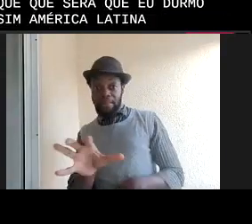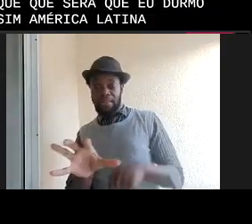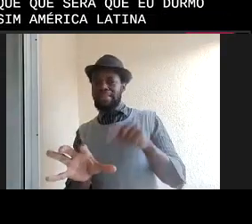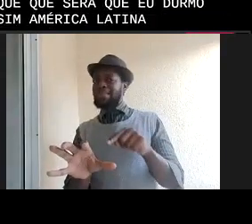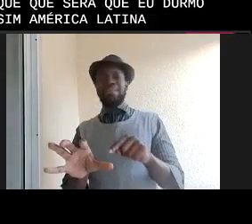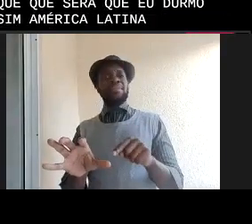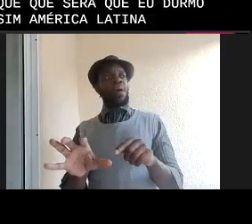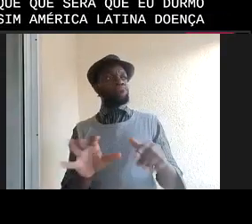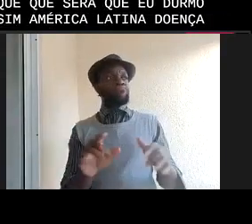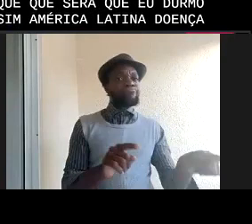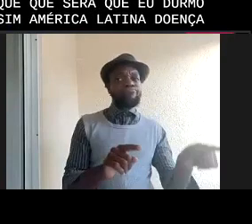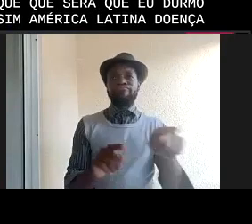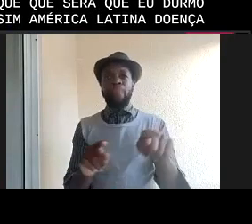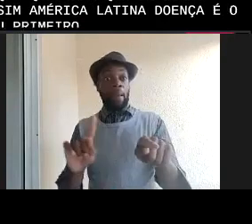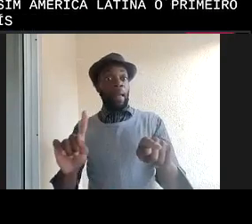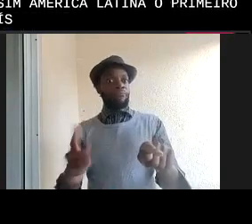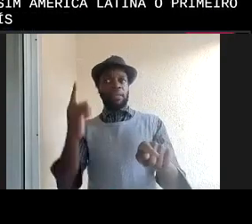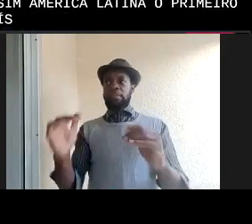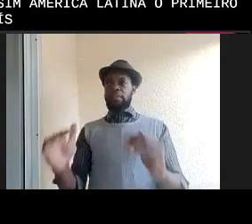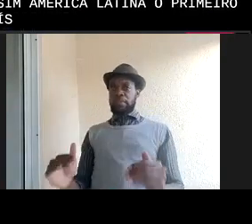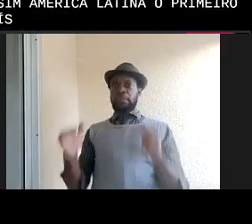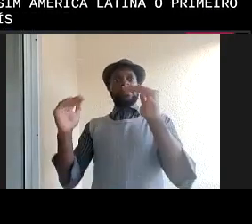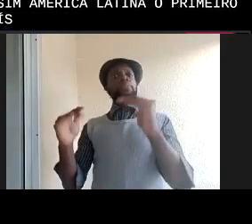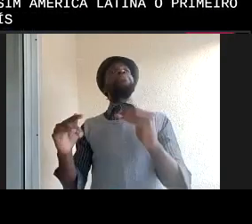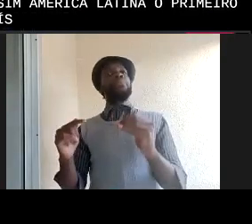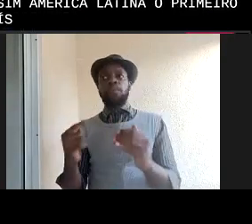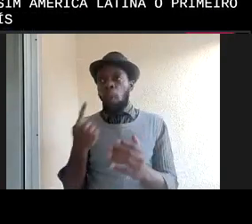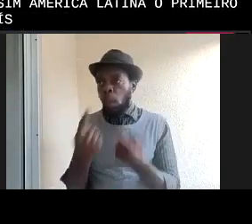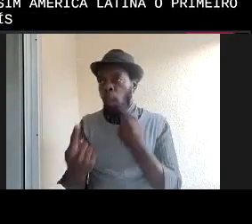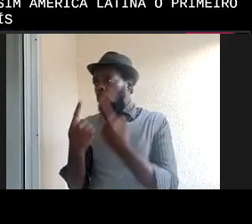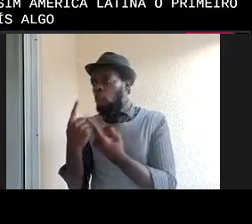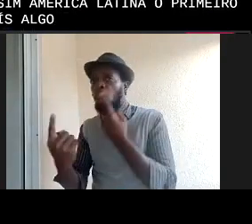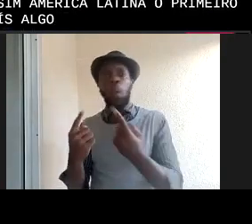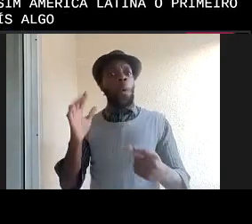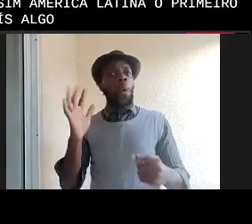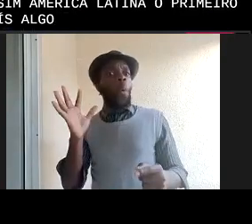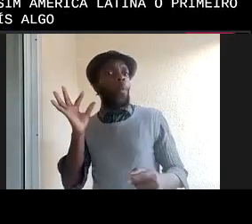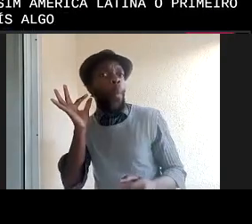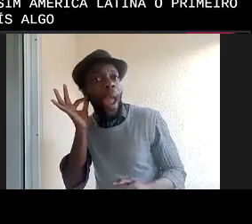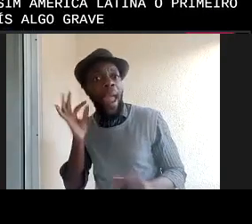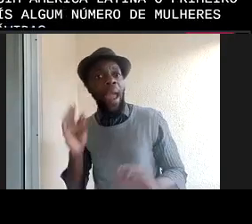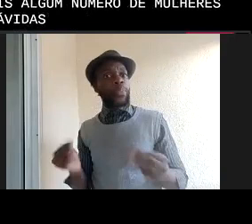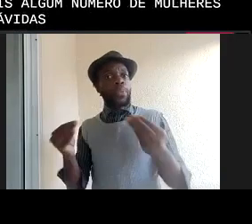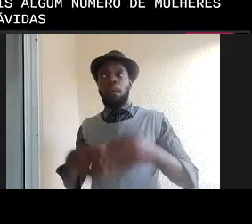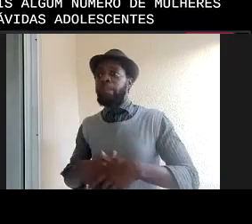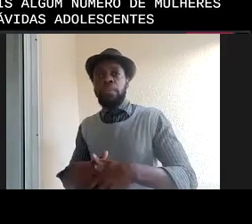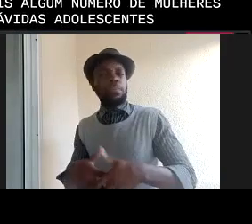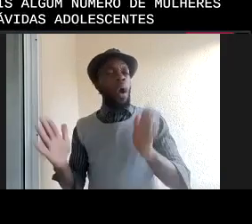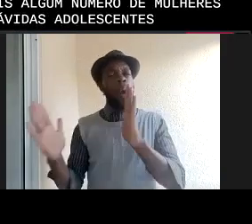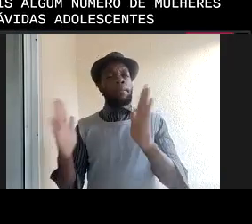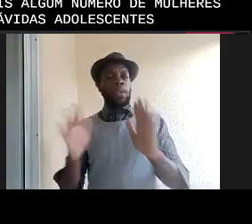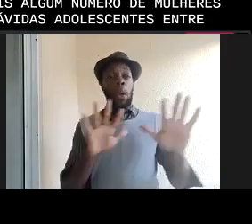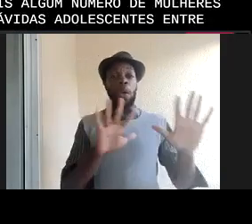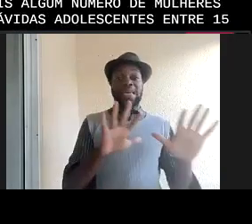primer país con más altos índices de mujeres embarazadas adolescentes, entre 15 y 19